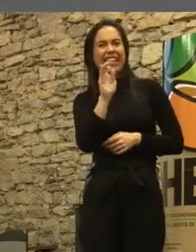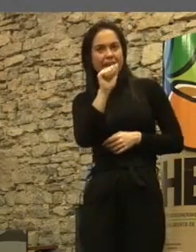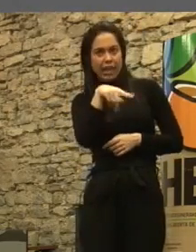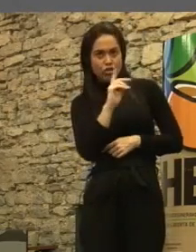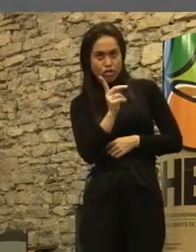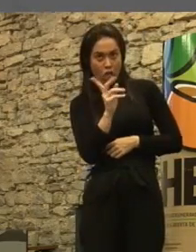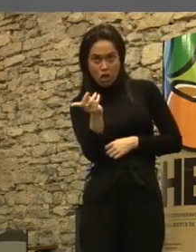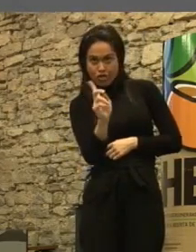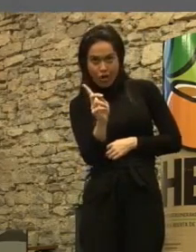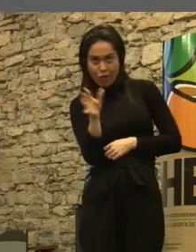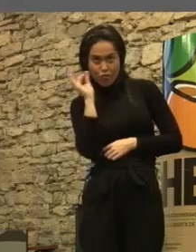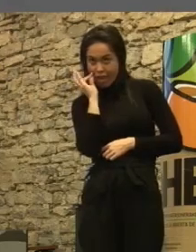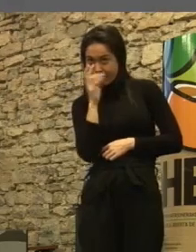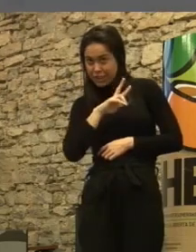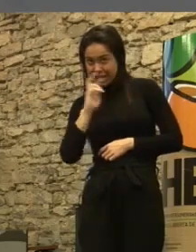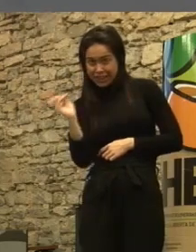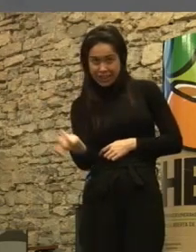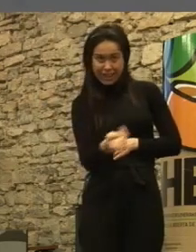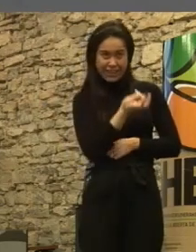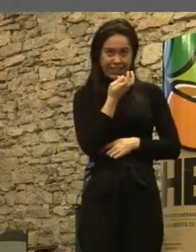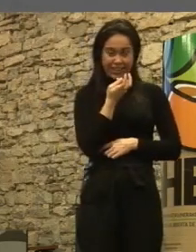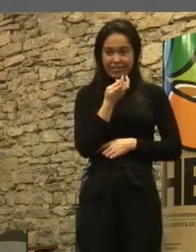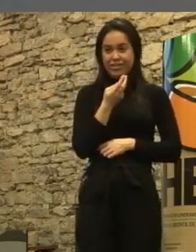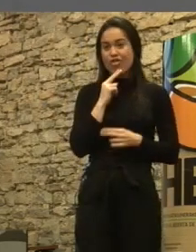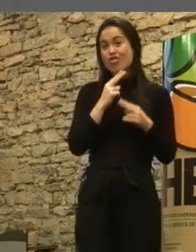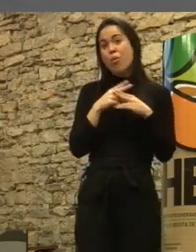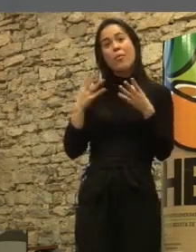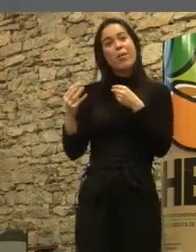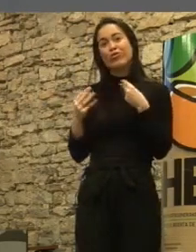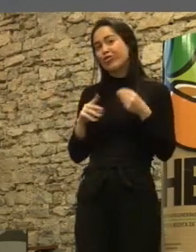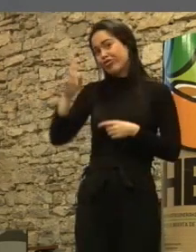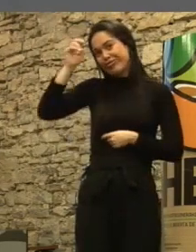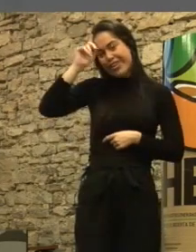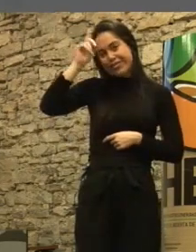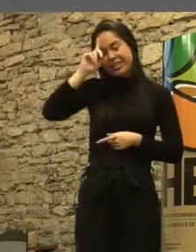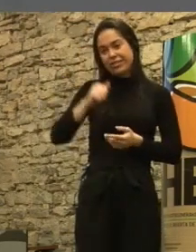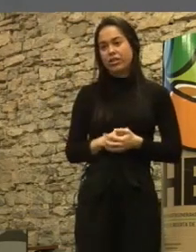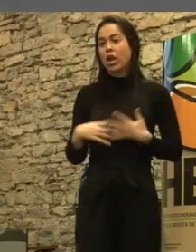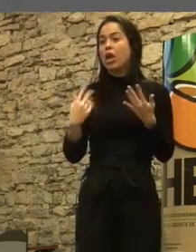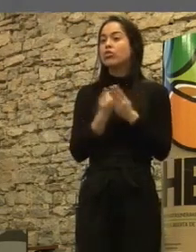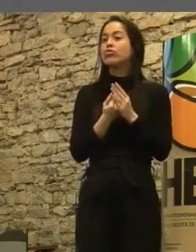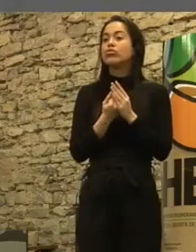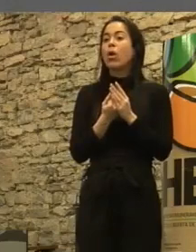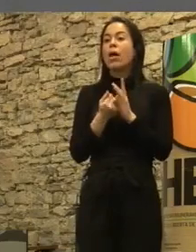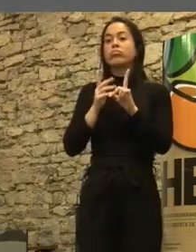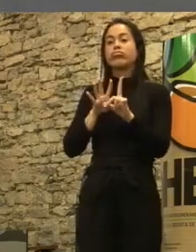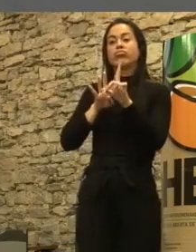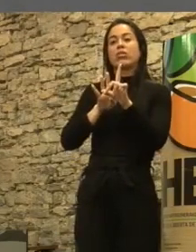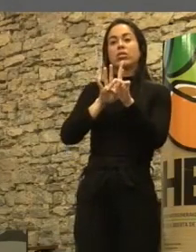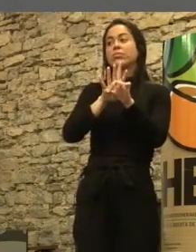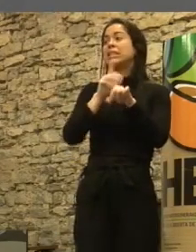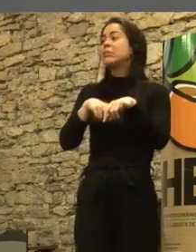como esta y otras, cuyos nombres lógicamente no sabemos. Y ellas van detrás de eso. ¿Cómo voy de